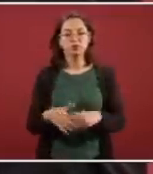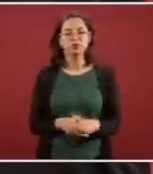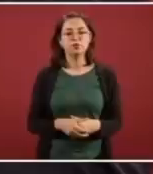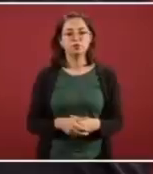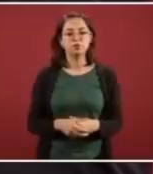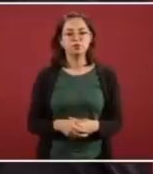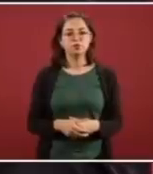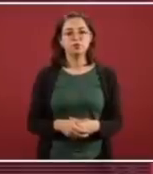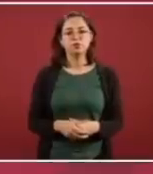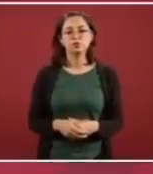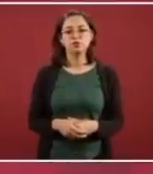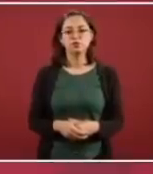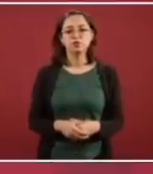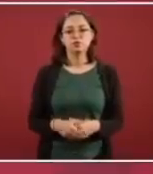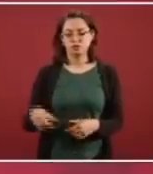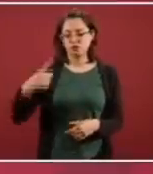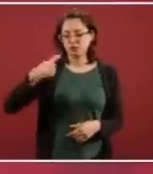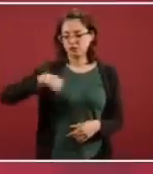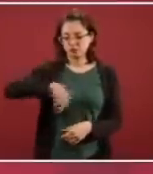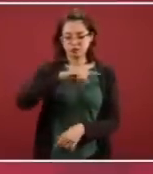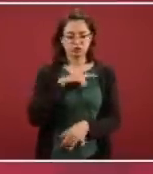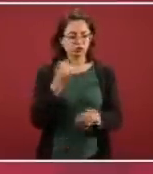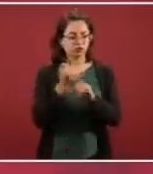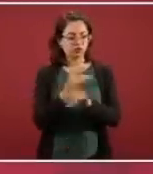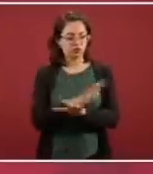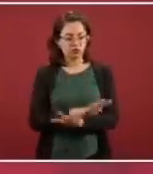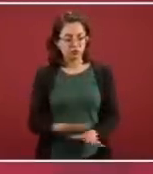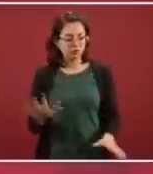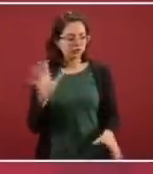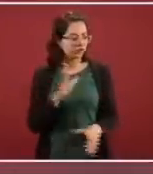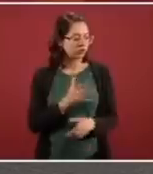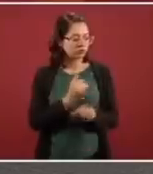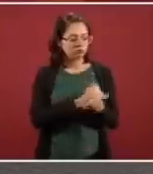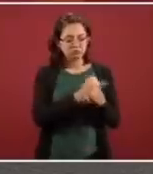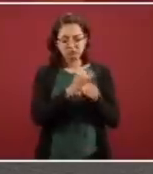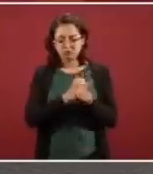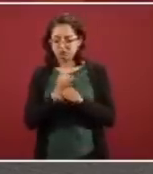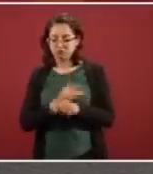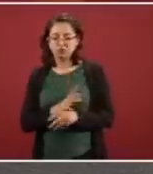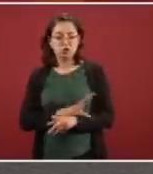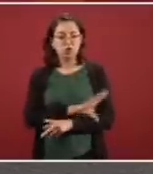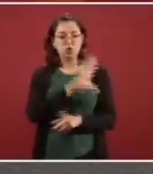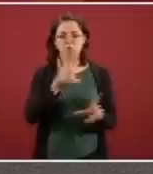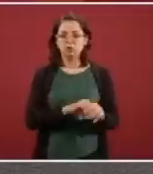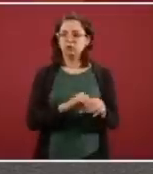Nosotros acercar información, la que tengamos para este caso.